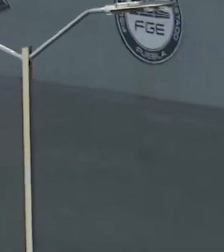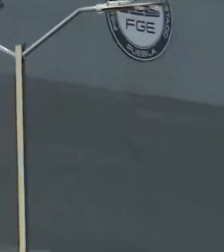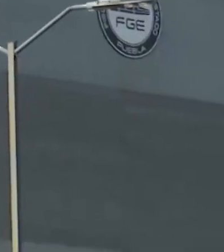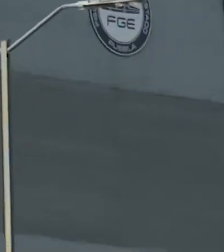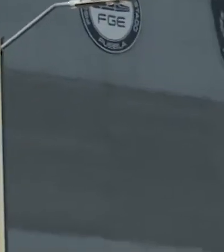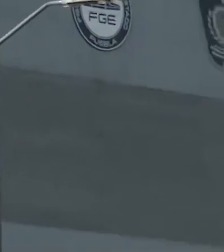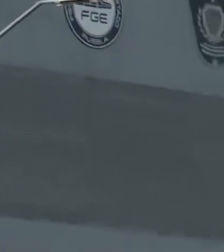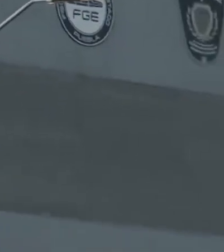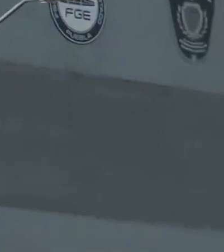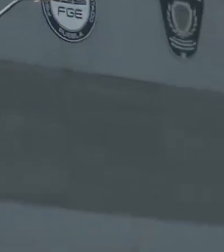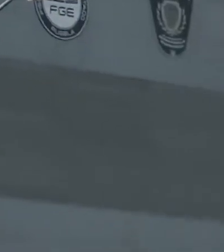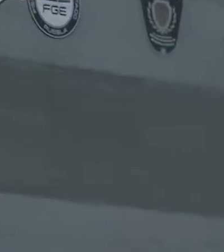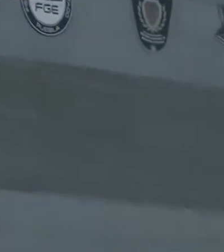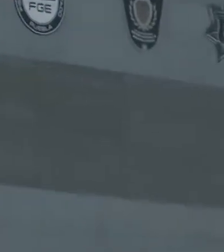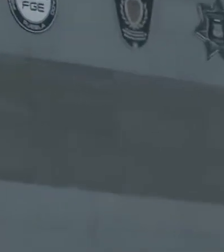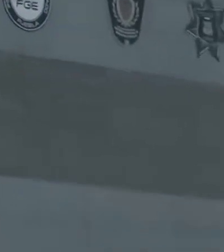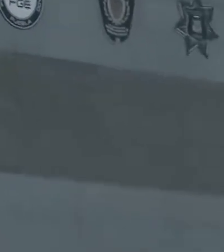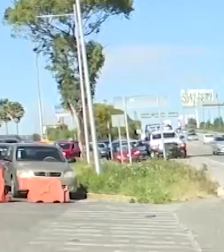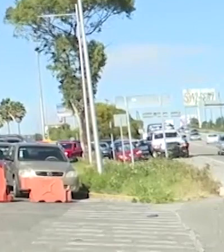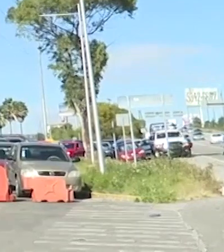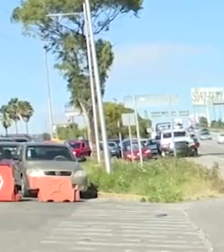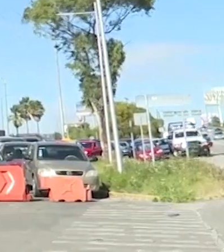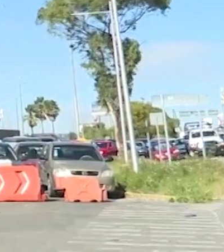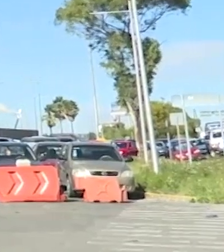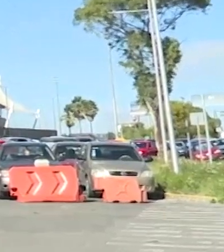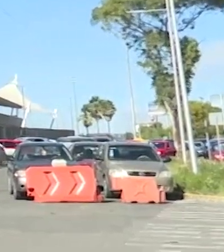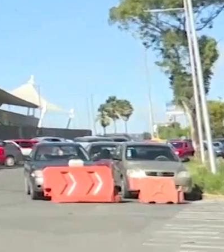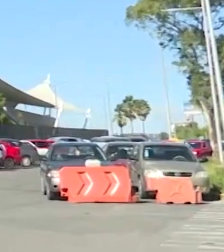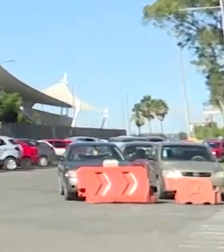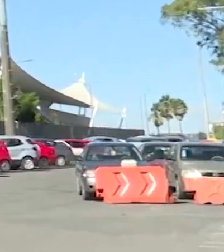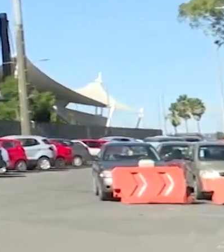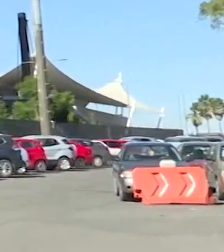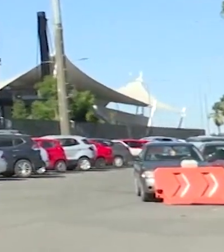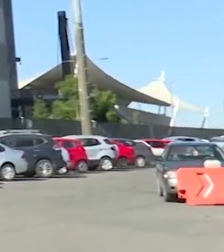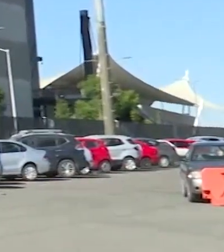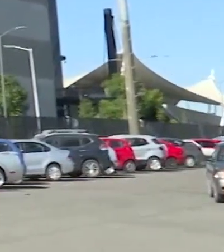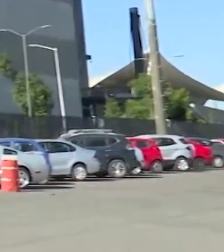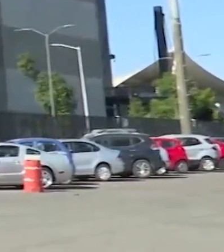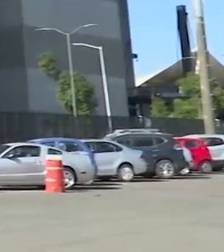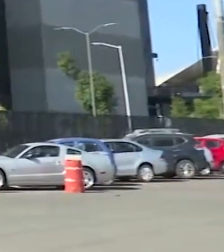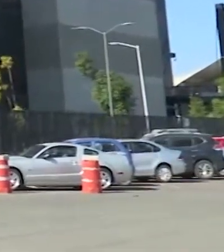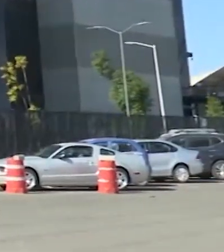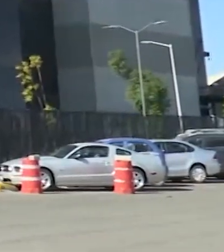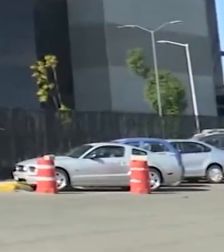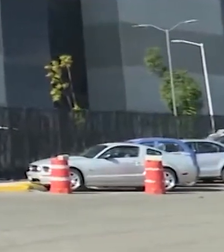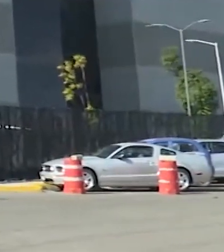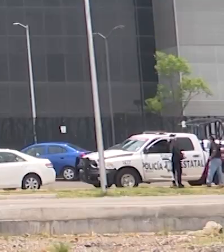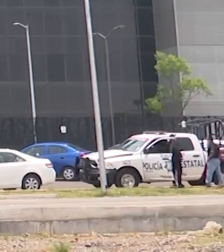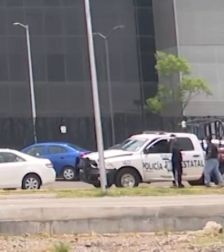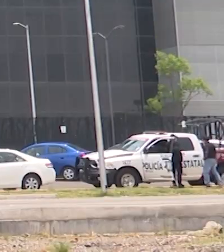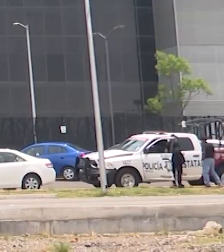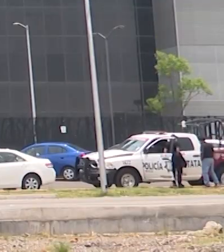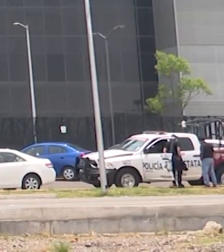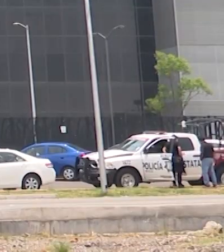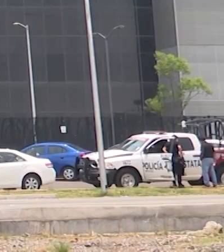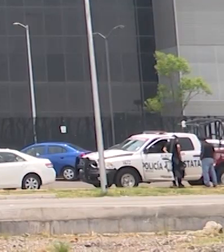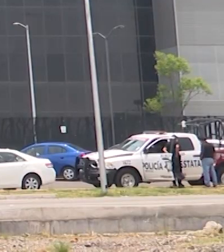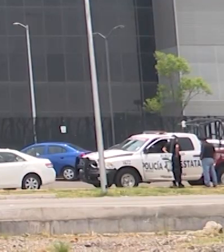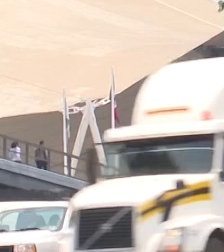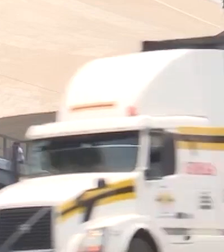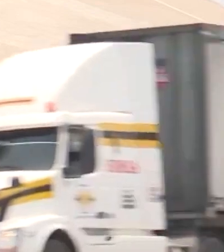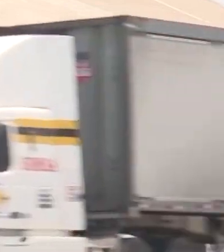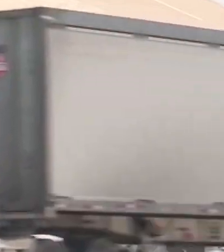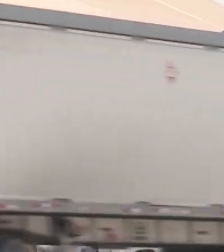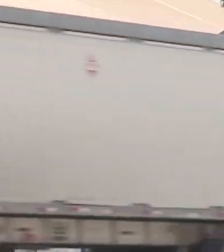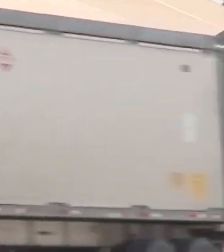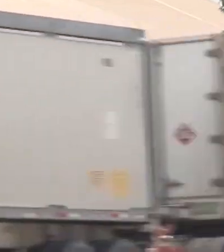la Secretaría de Seguridad Pública Estatal entre ellos la desaparición de la unidad mixta de reacción inmediata que se creó bajo la batuta